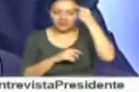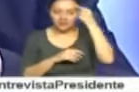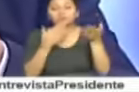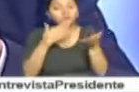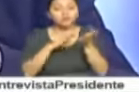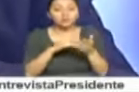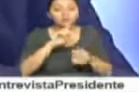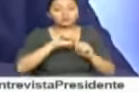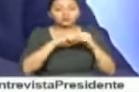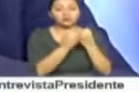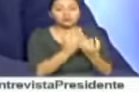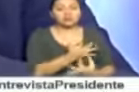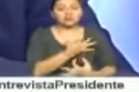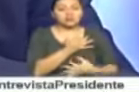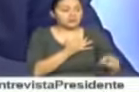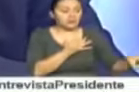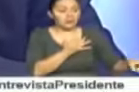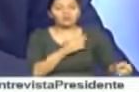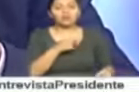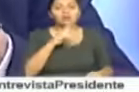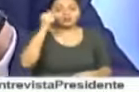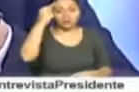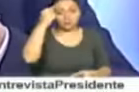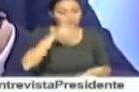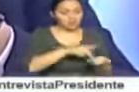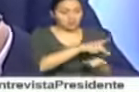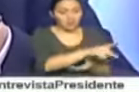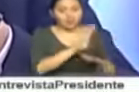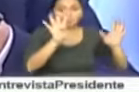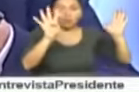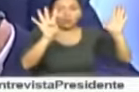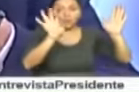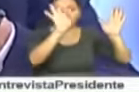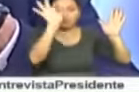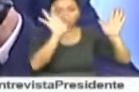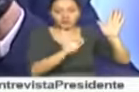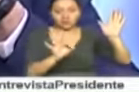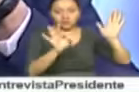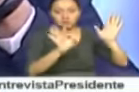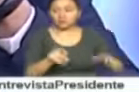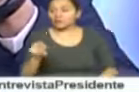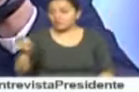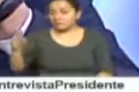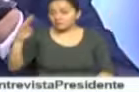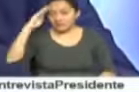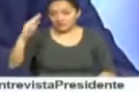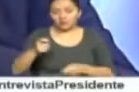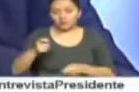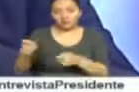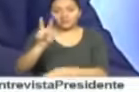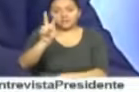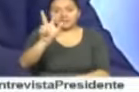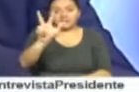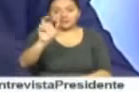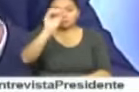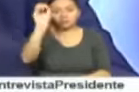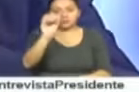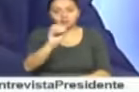9.6. En el sector militar es 23%. Si un militar gana $1,000, recibe tan solo